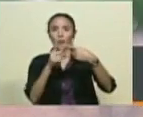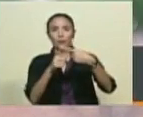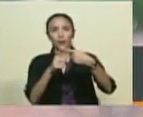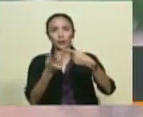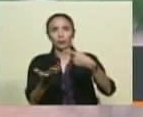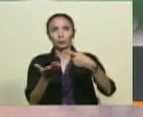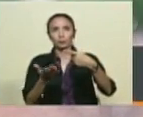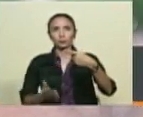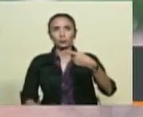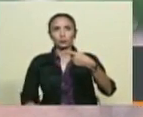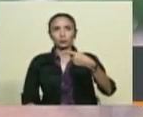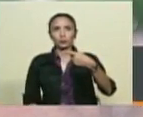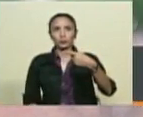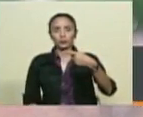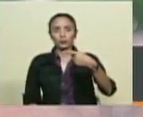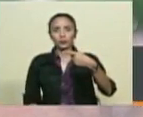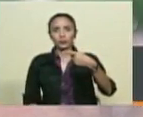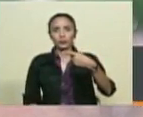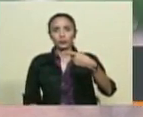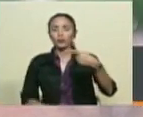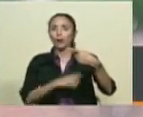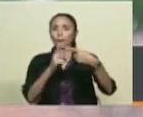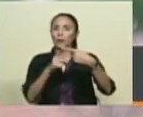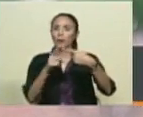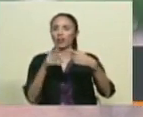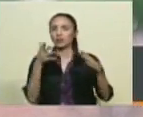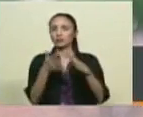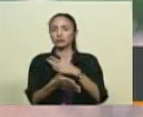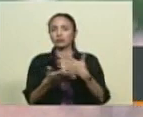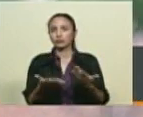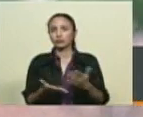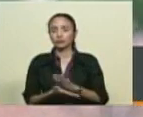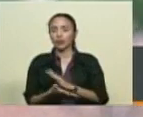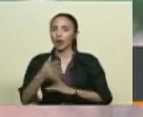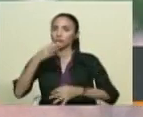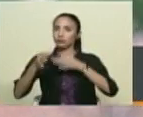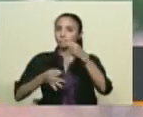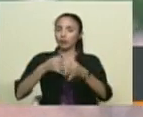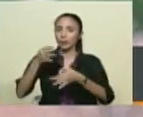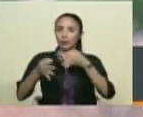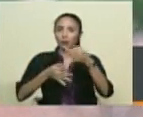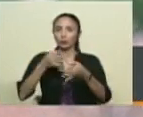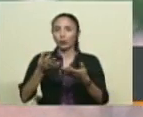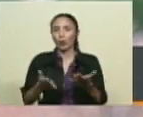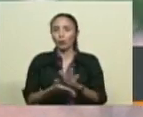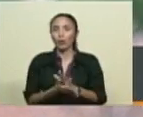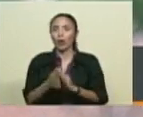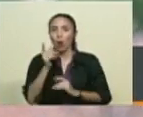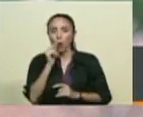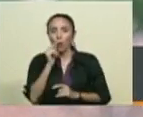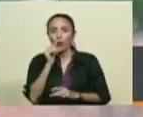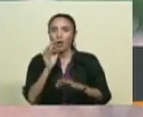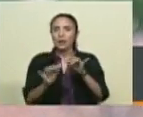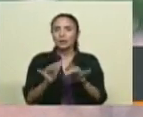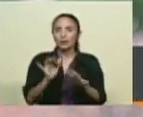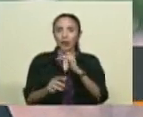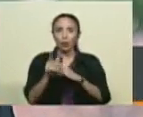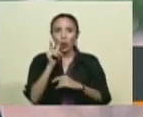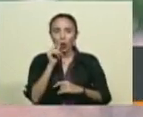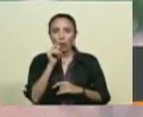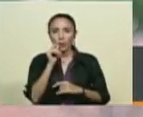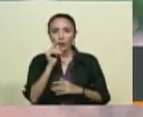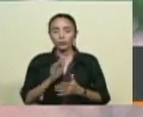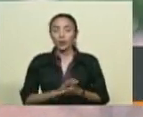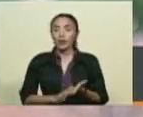si era lo referente a las declaraciones del secretario de Estado norteamericano Rex Tillerson,